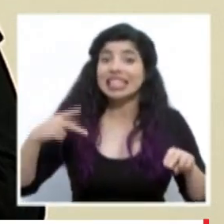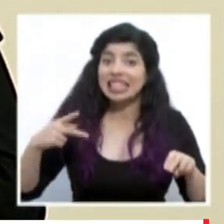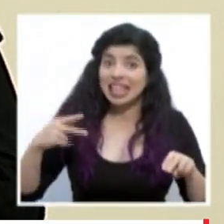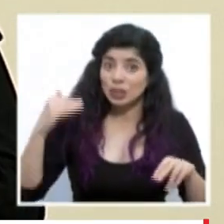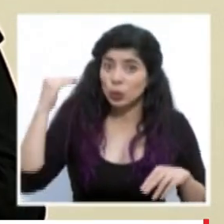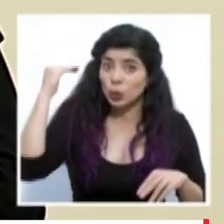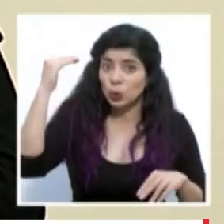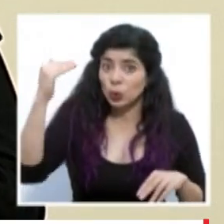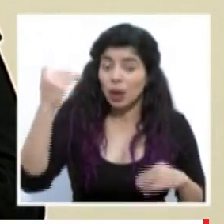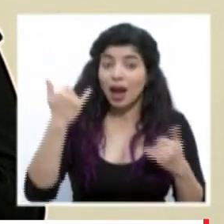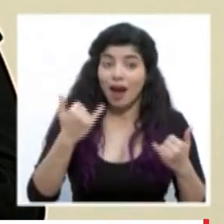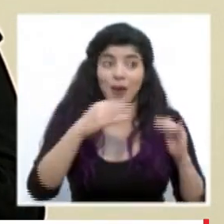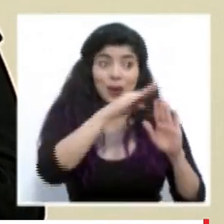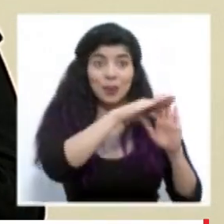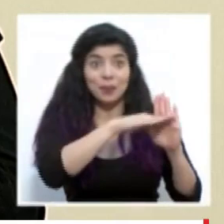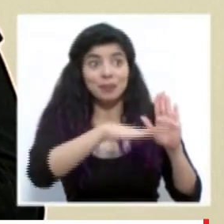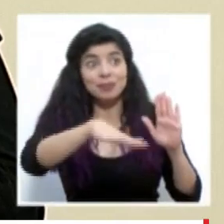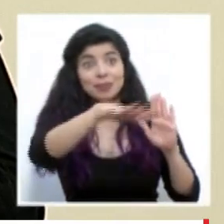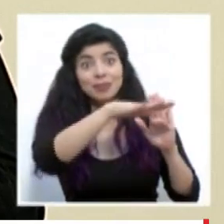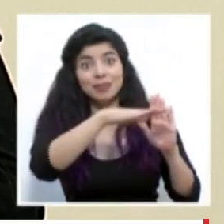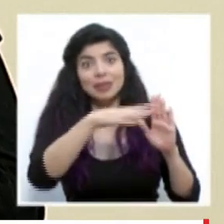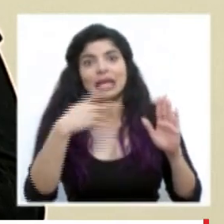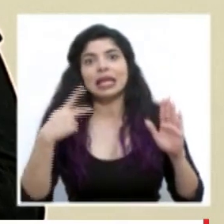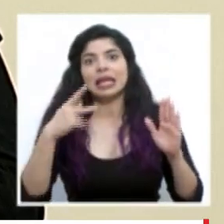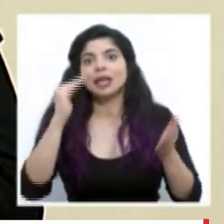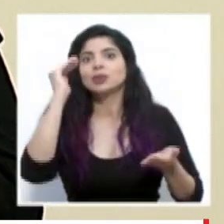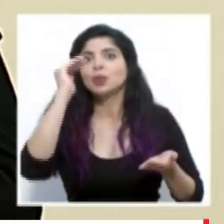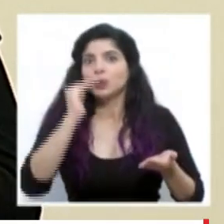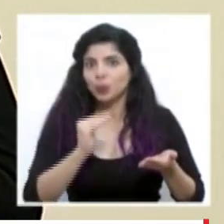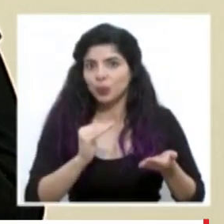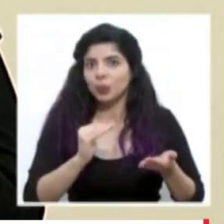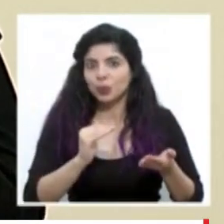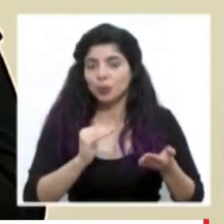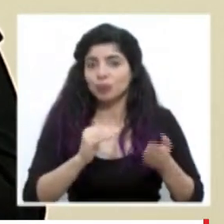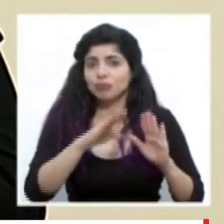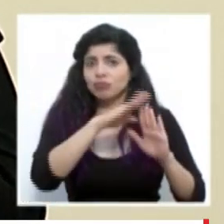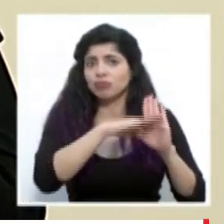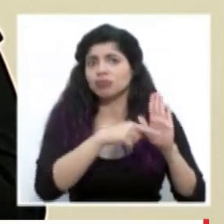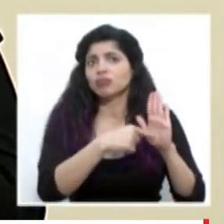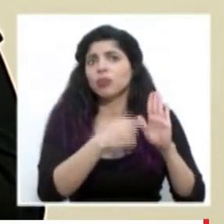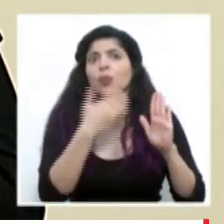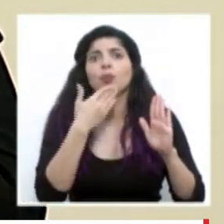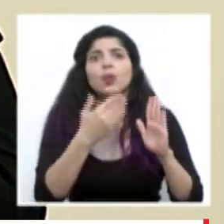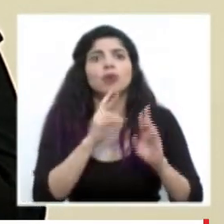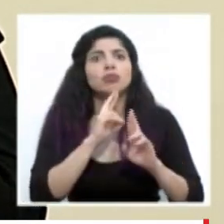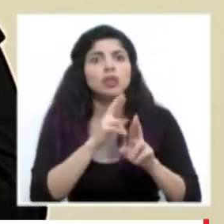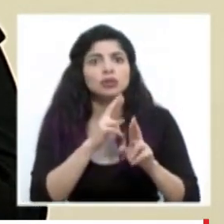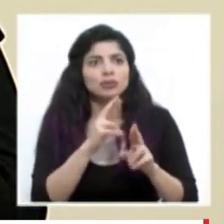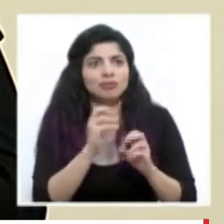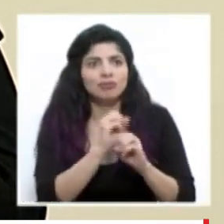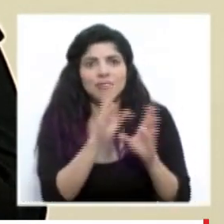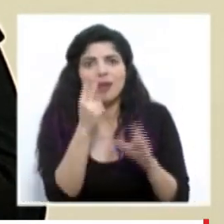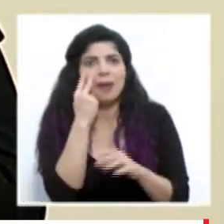disminuido un poco con las medidas que se han tomado, en eso hay que ser muy claros, las medidas han sido efectivas y se